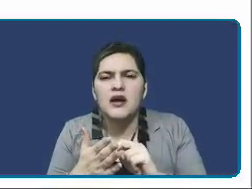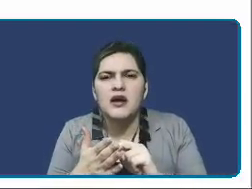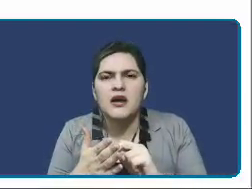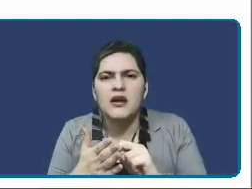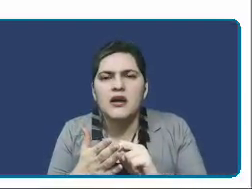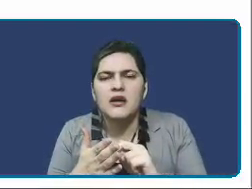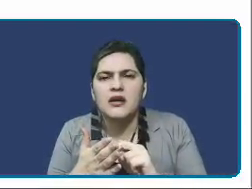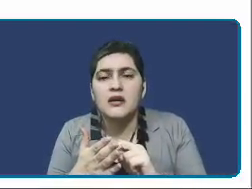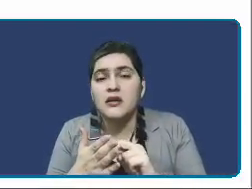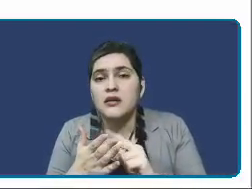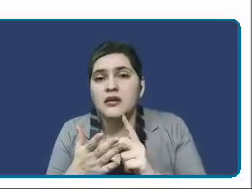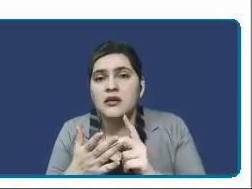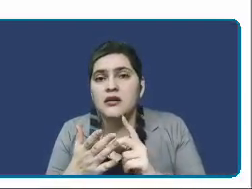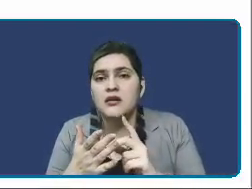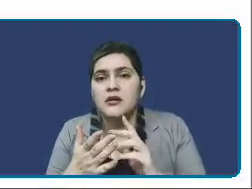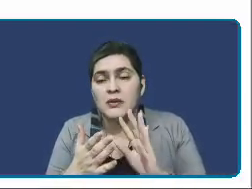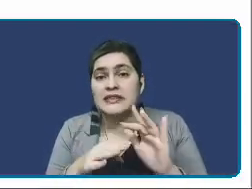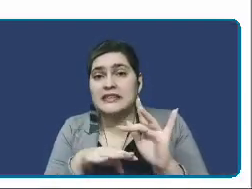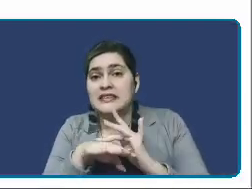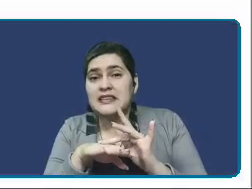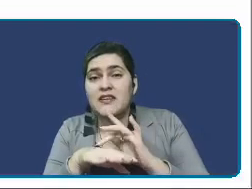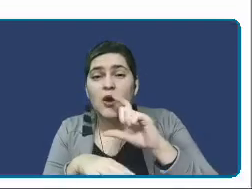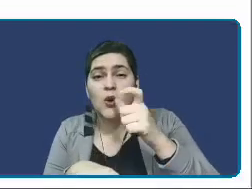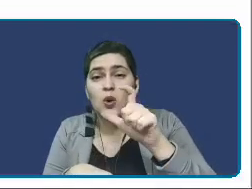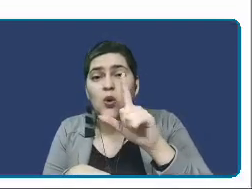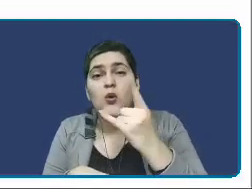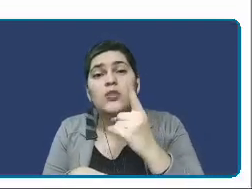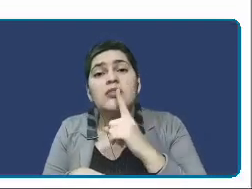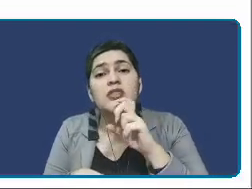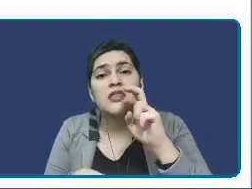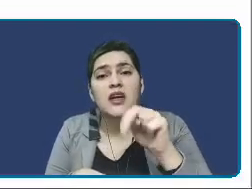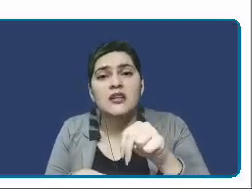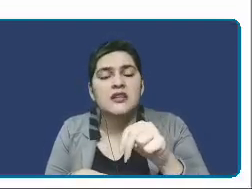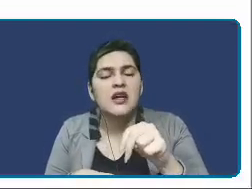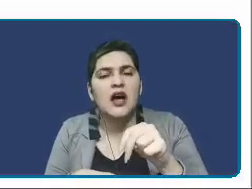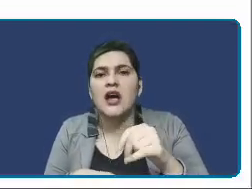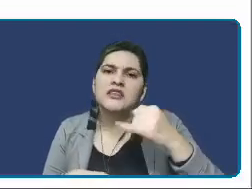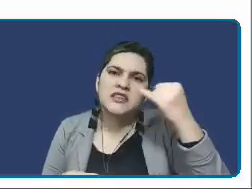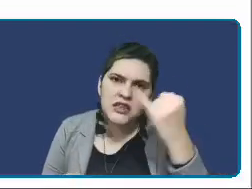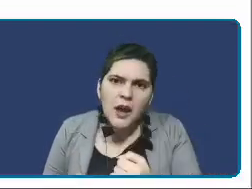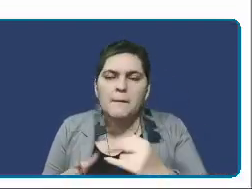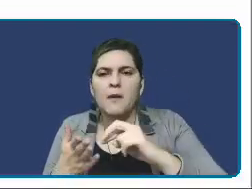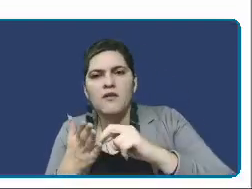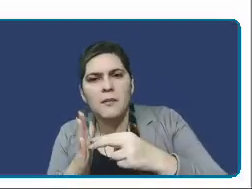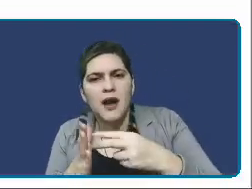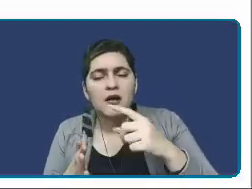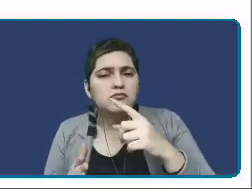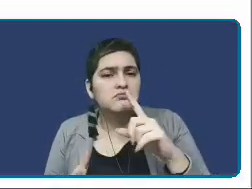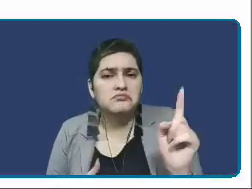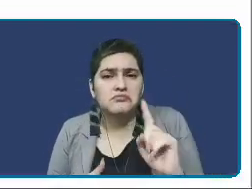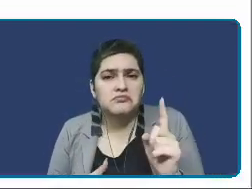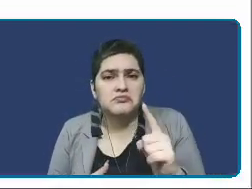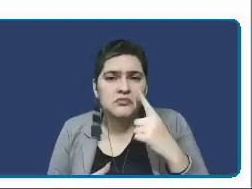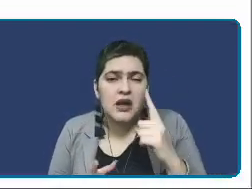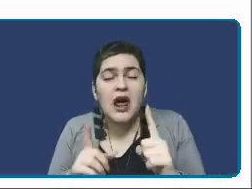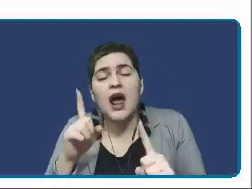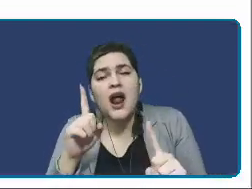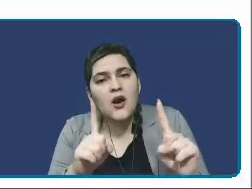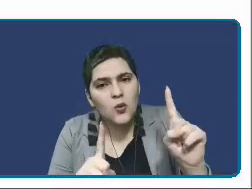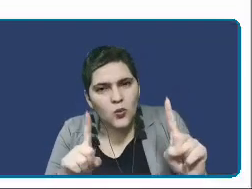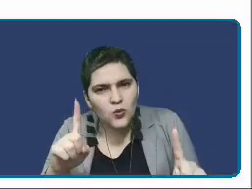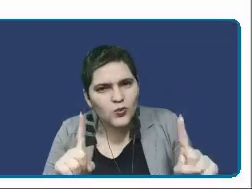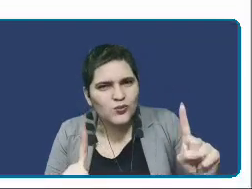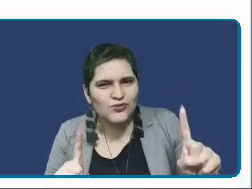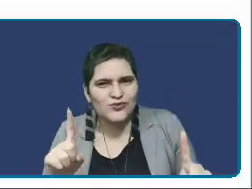una mayor sensibilidad al gluten, no quiere decir que la voy a tener sí o sí. Entonces esa es la gran diferencia, de que no todas las personas